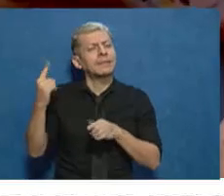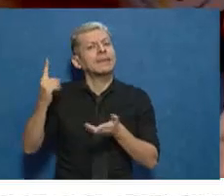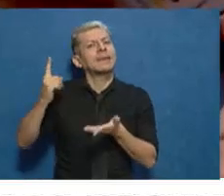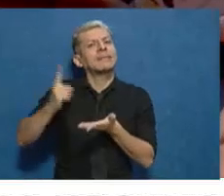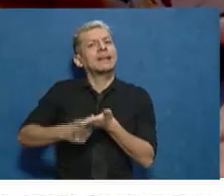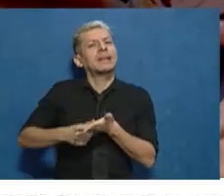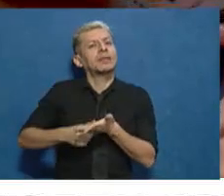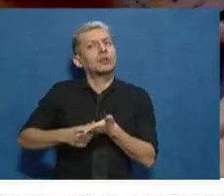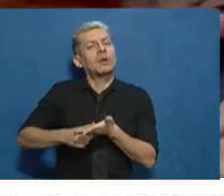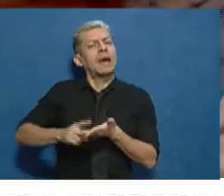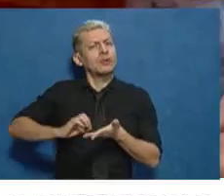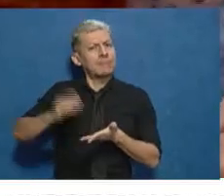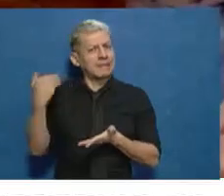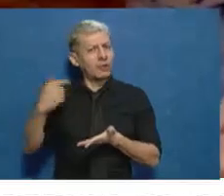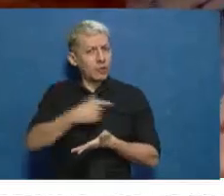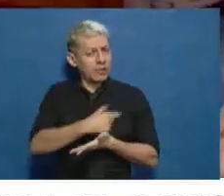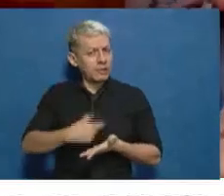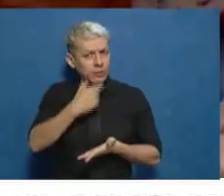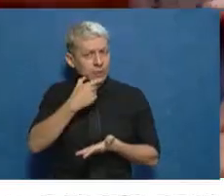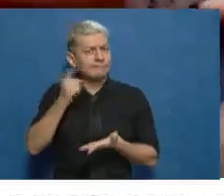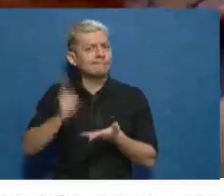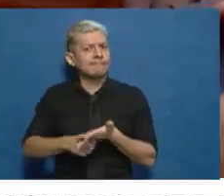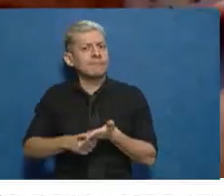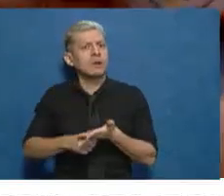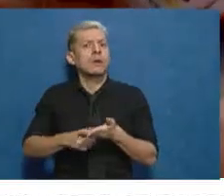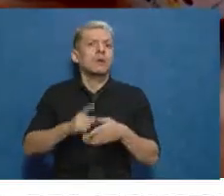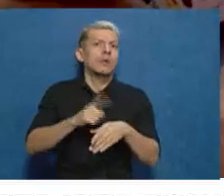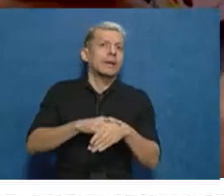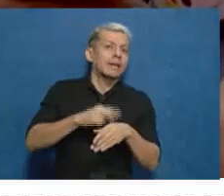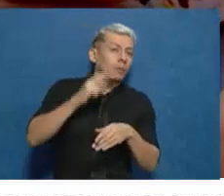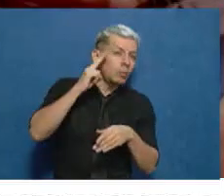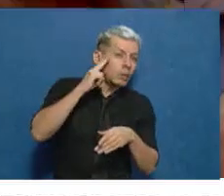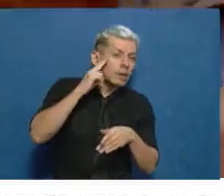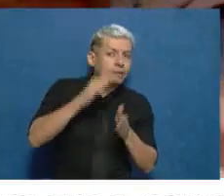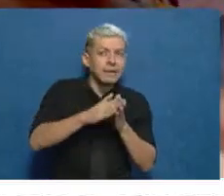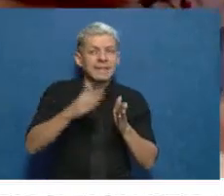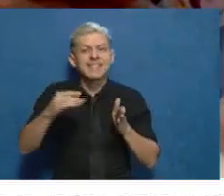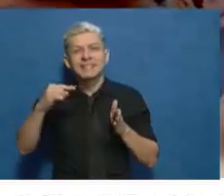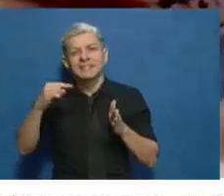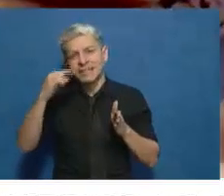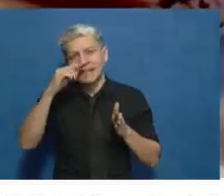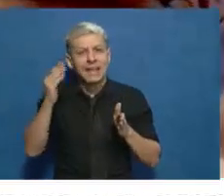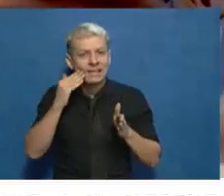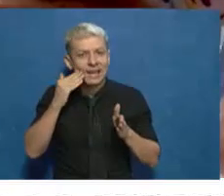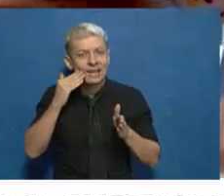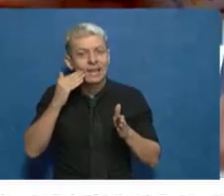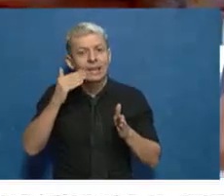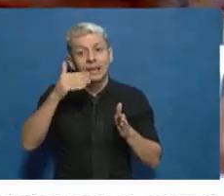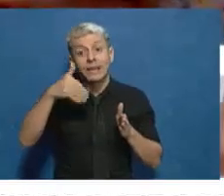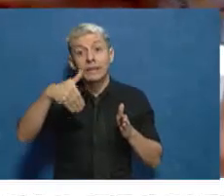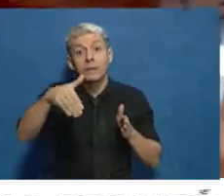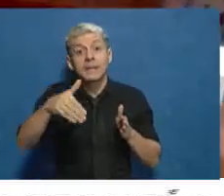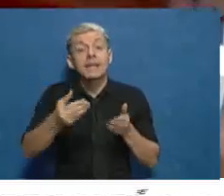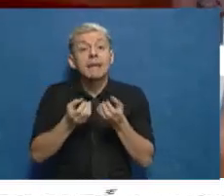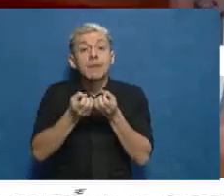gobierno provincial del año pasado, que establecía horarios a veces entre 9 y 19, luego se extendieron con la llegada de la primavera y el